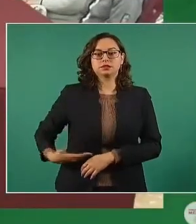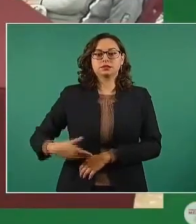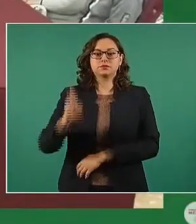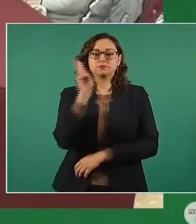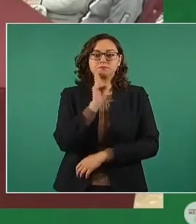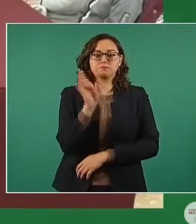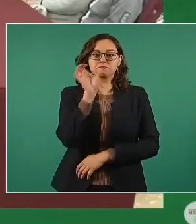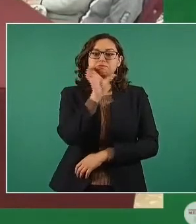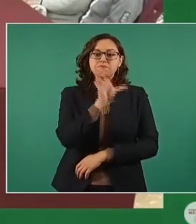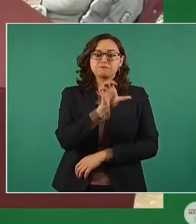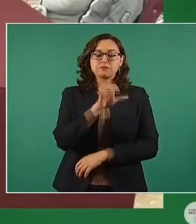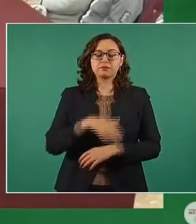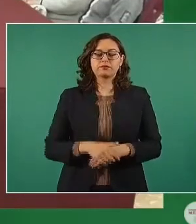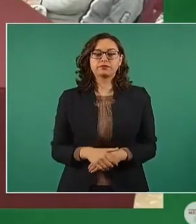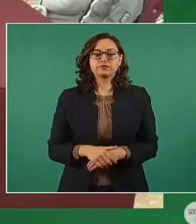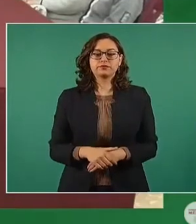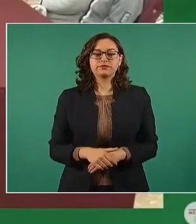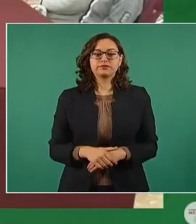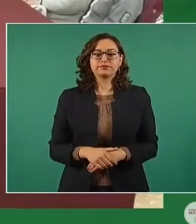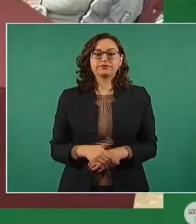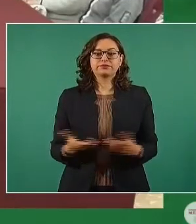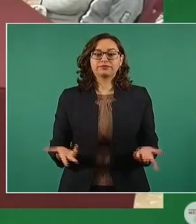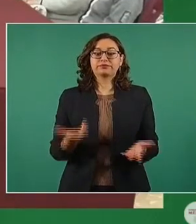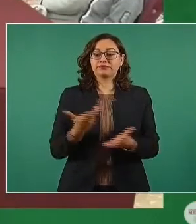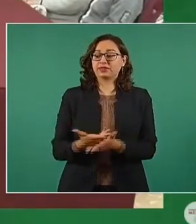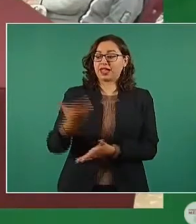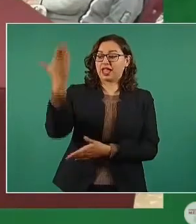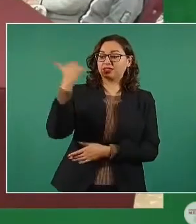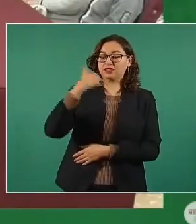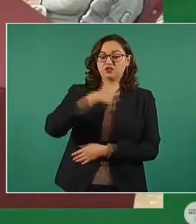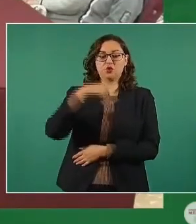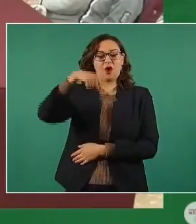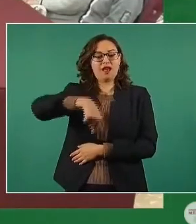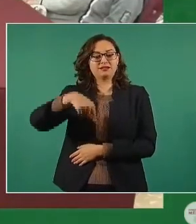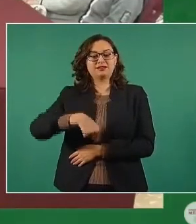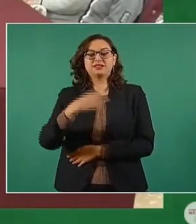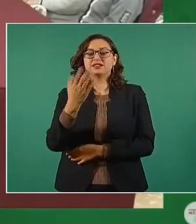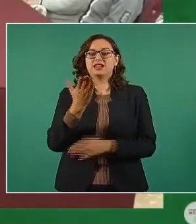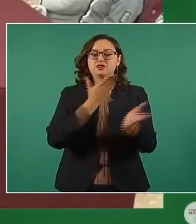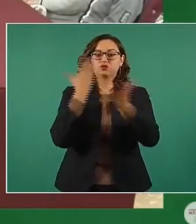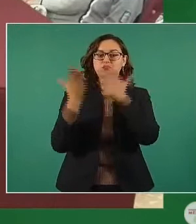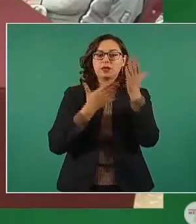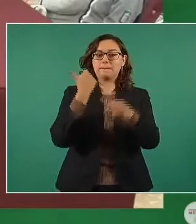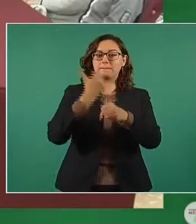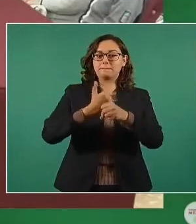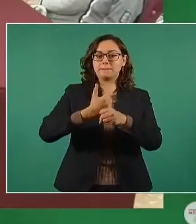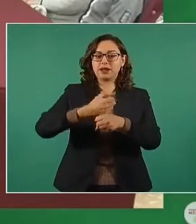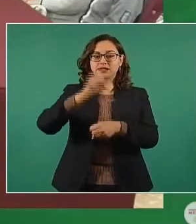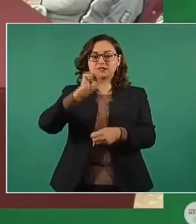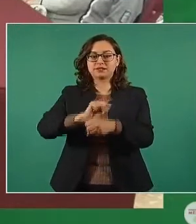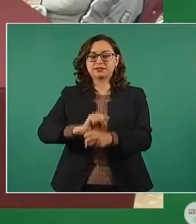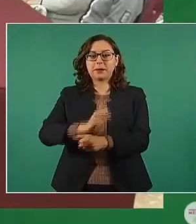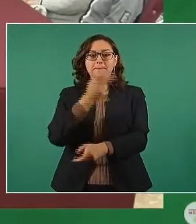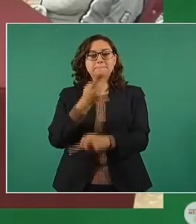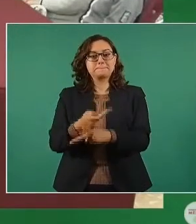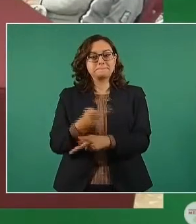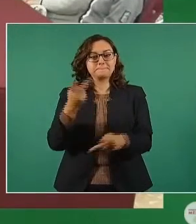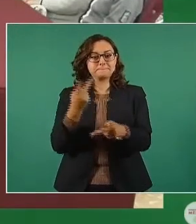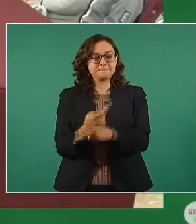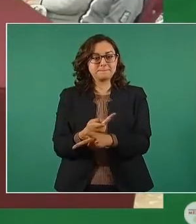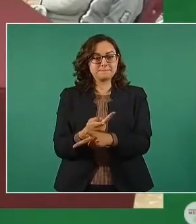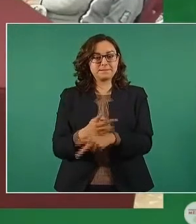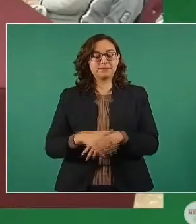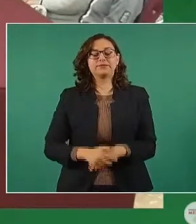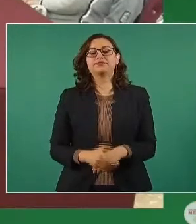Carranza, donde estudié la primaria, secundaria y preparatoria. Estamos en esta arranque de clases.